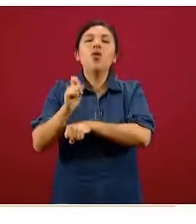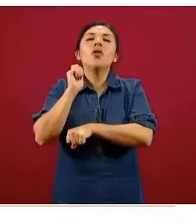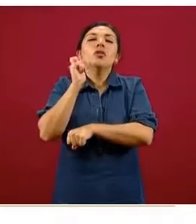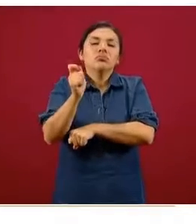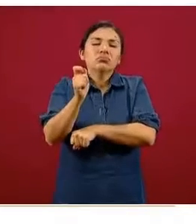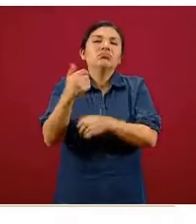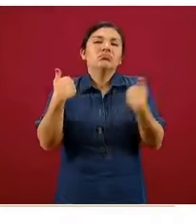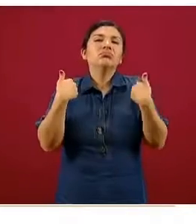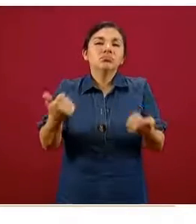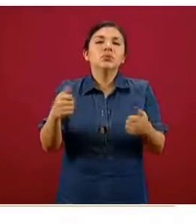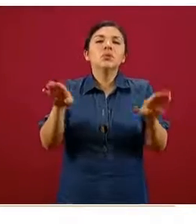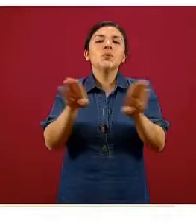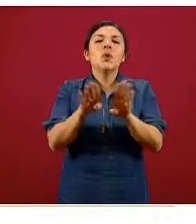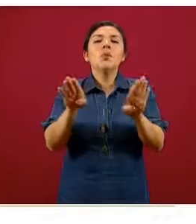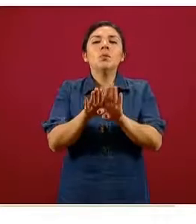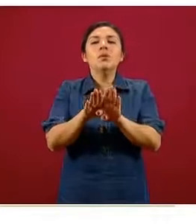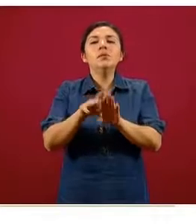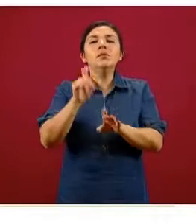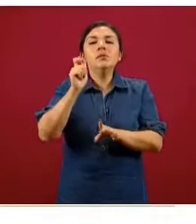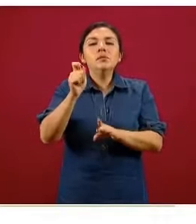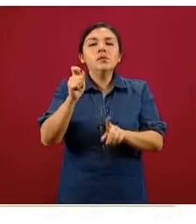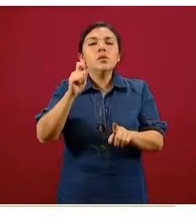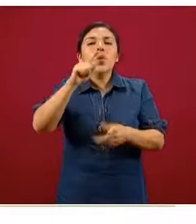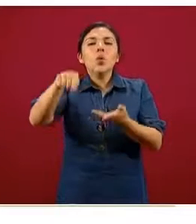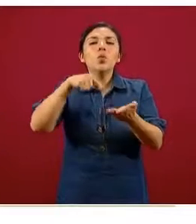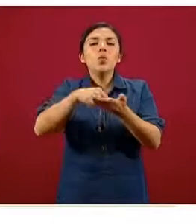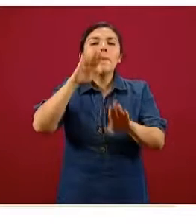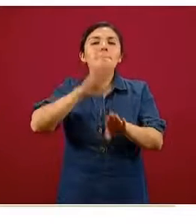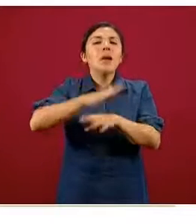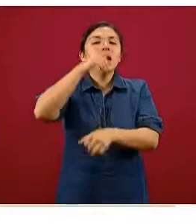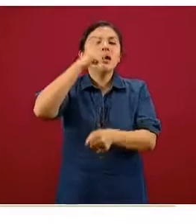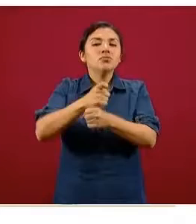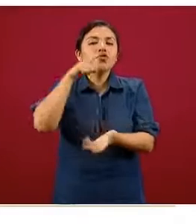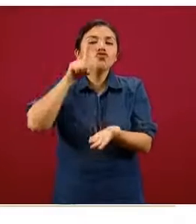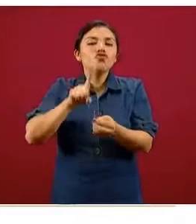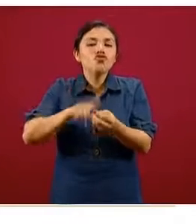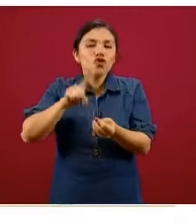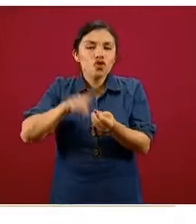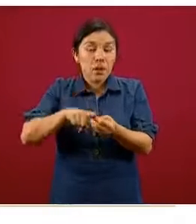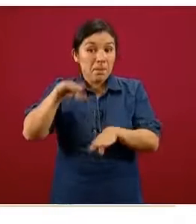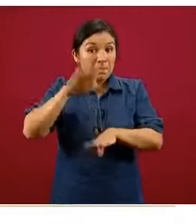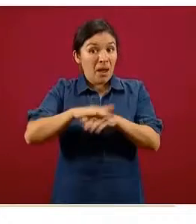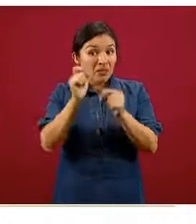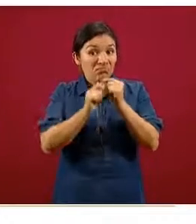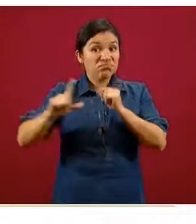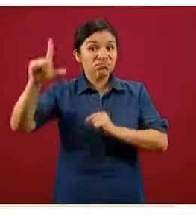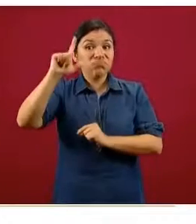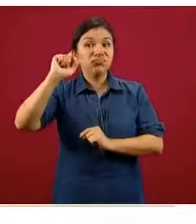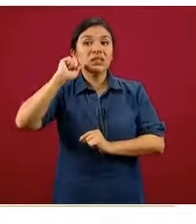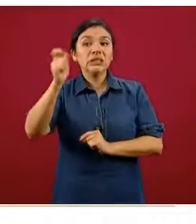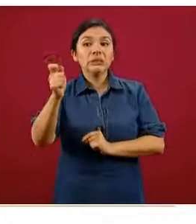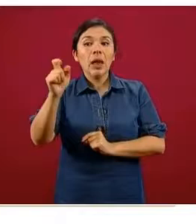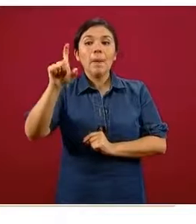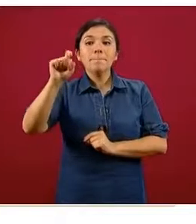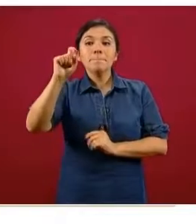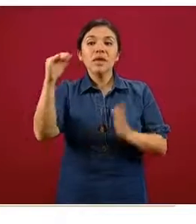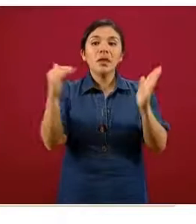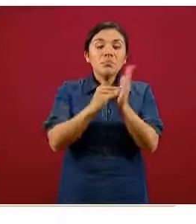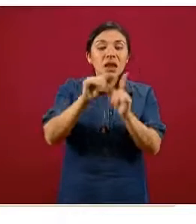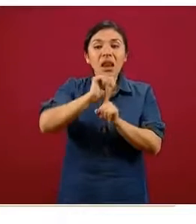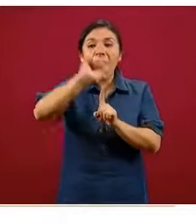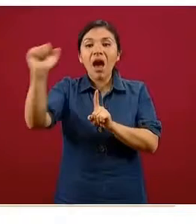rangos que van precisamente concentrando estos casos. El rango más alto son de 20.000